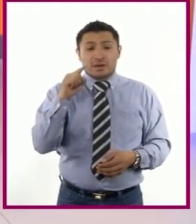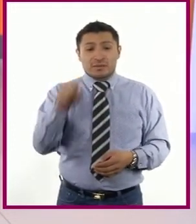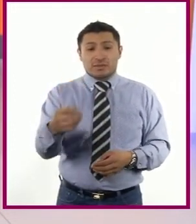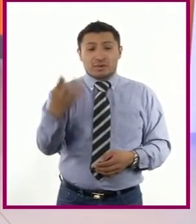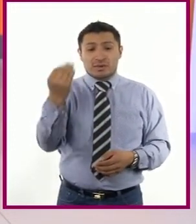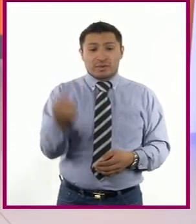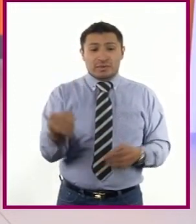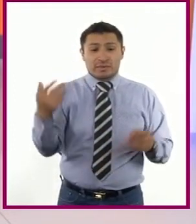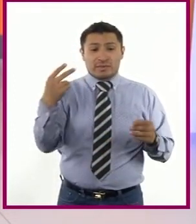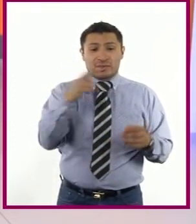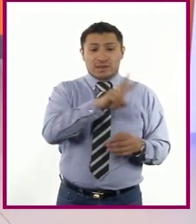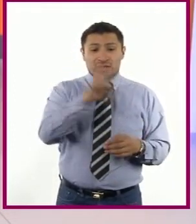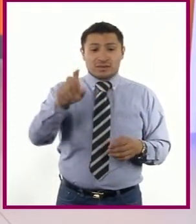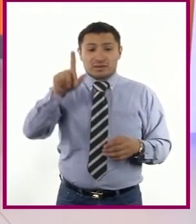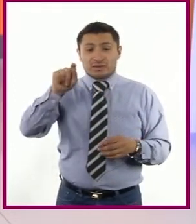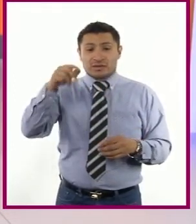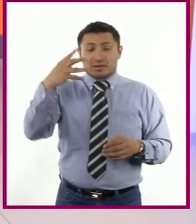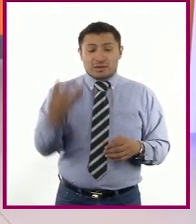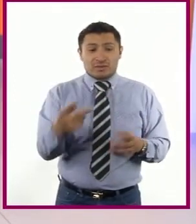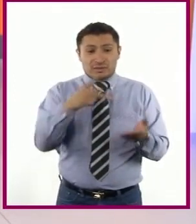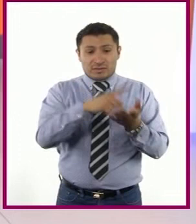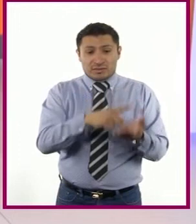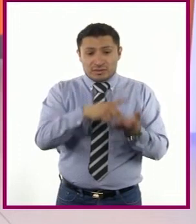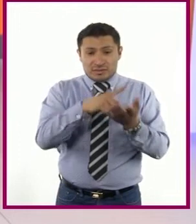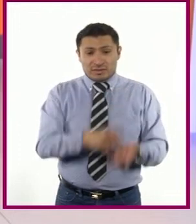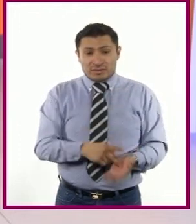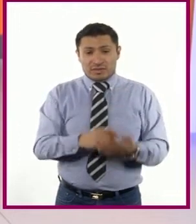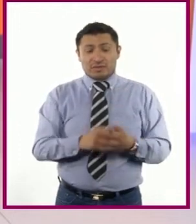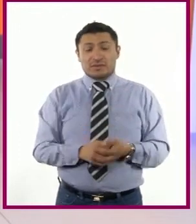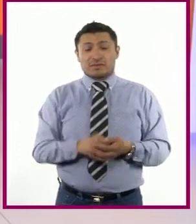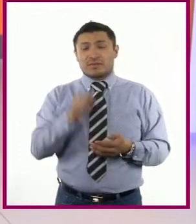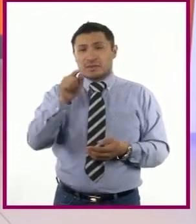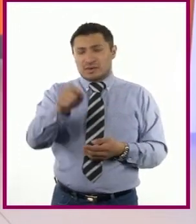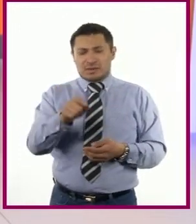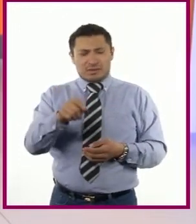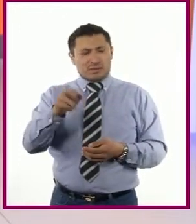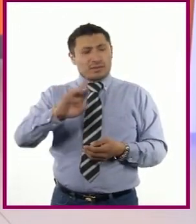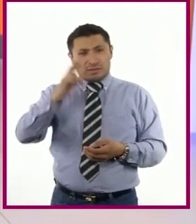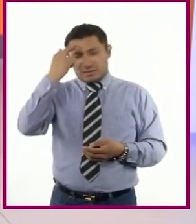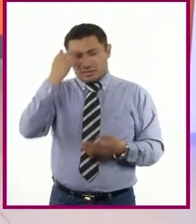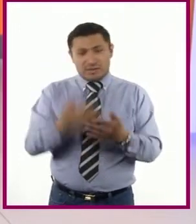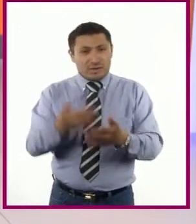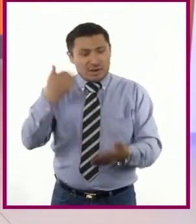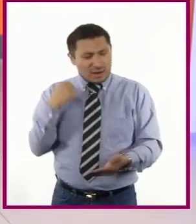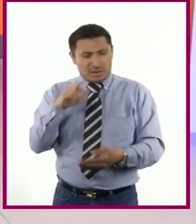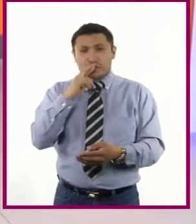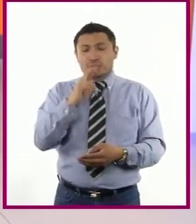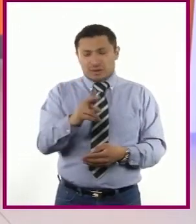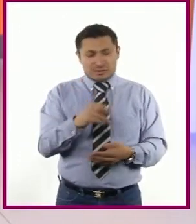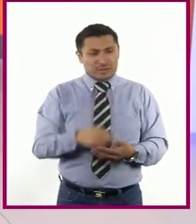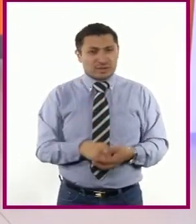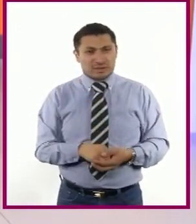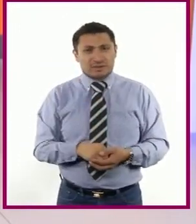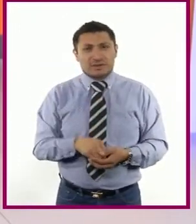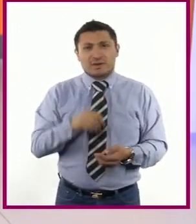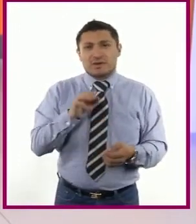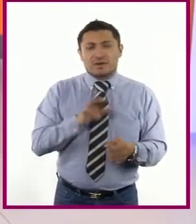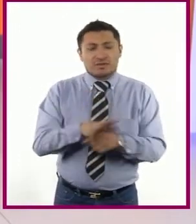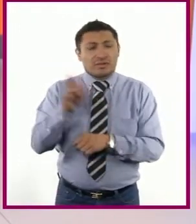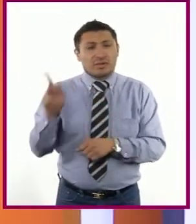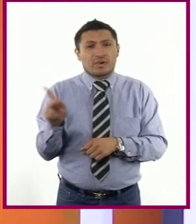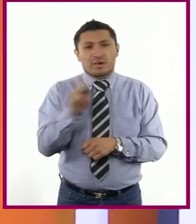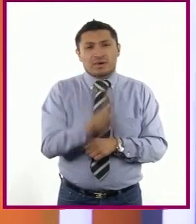23.9274 kilogramos. Allá en casa, regresen a la estimación que hicieron antes de resolver el problema. ¿Qué tan acertada